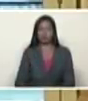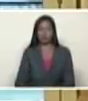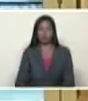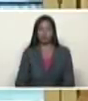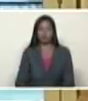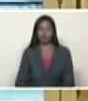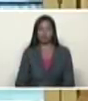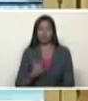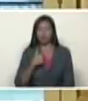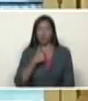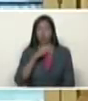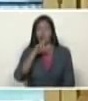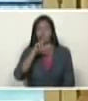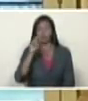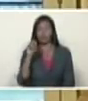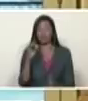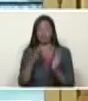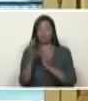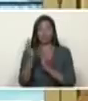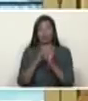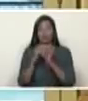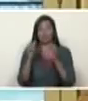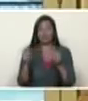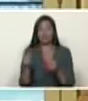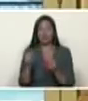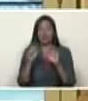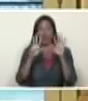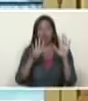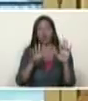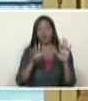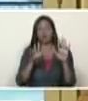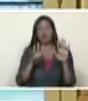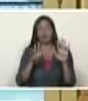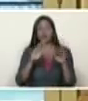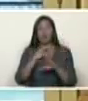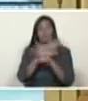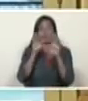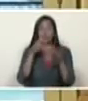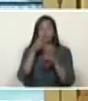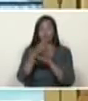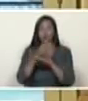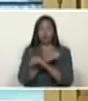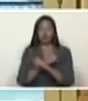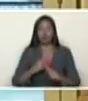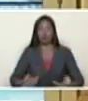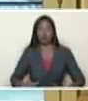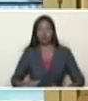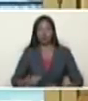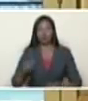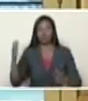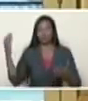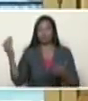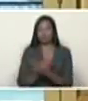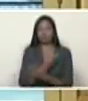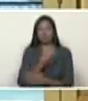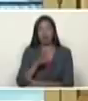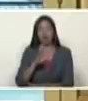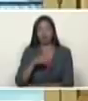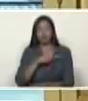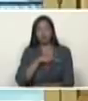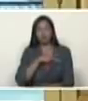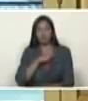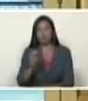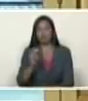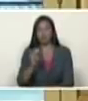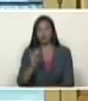Y yo el 30 de abril iba a detener a las 9 de la mañana y pasar a tribunales militares. Y lo iba a destituir